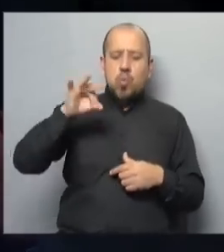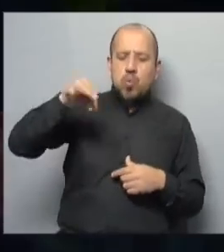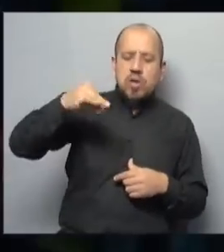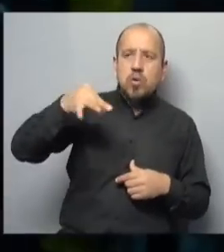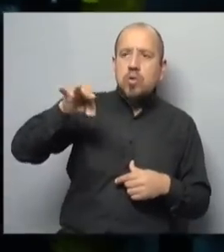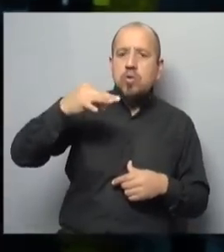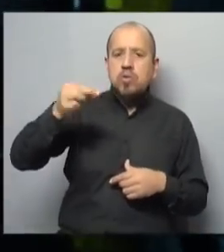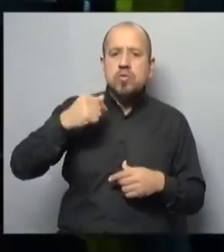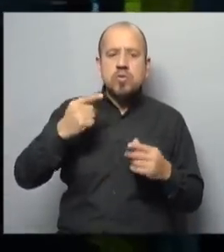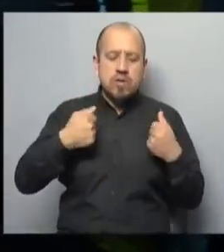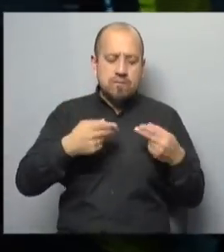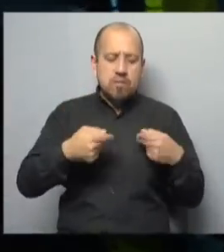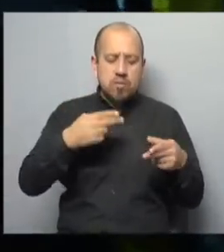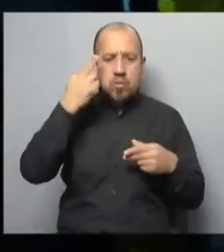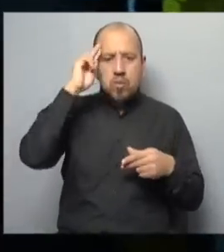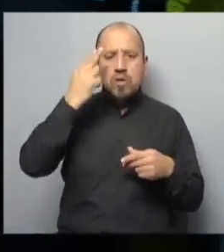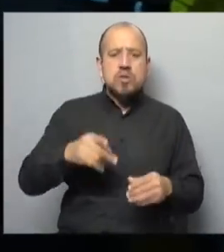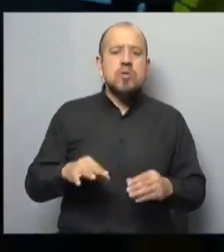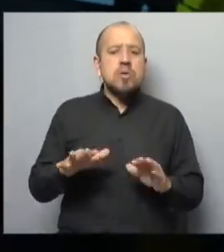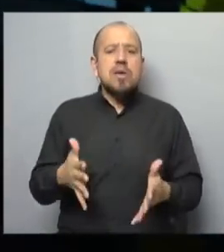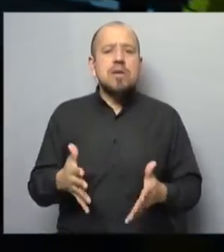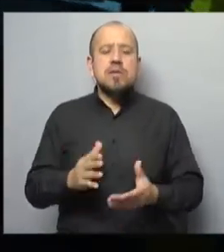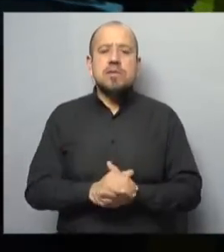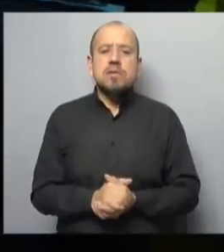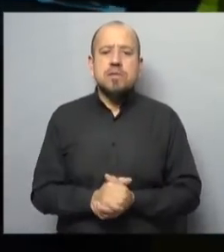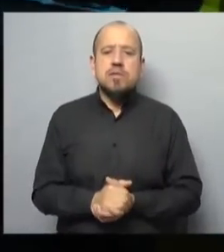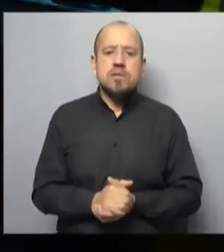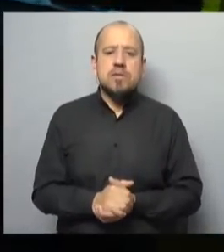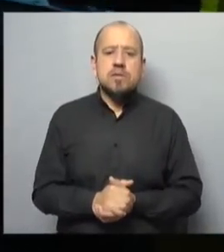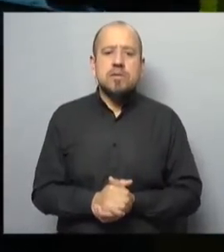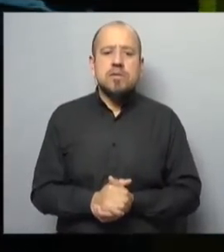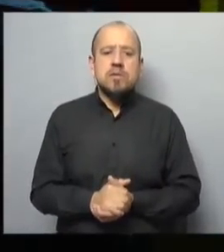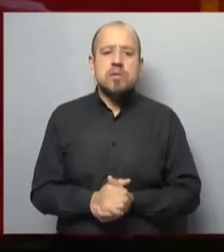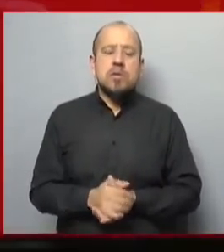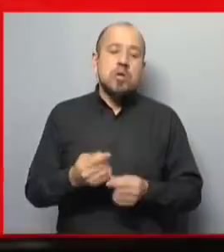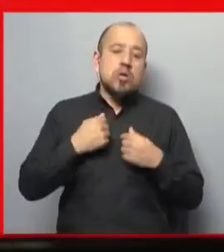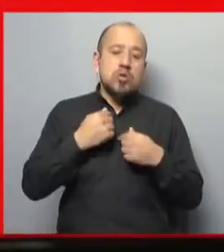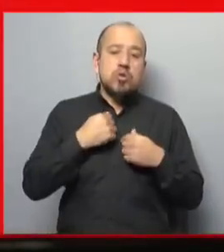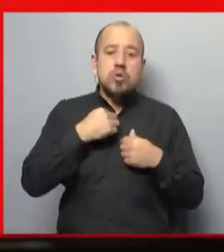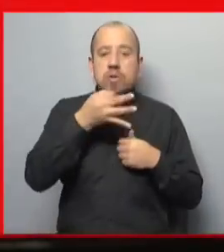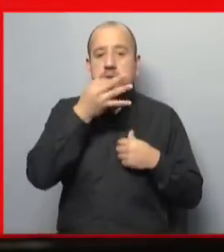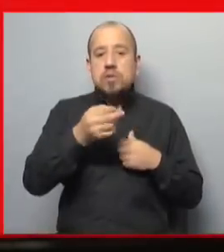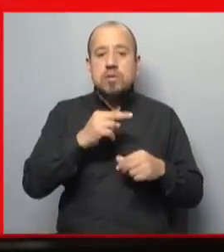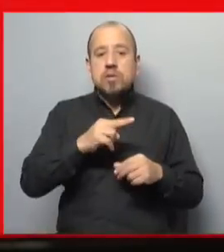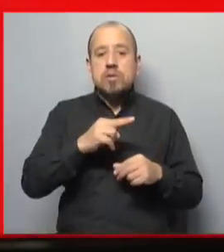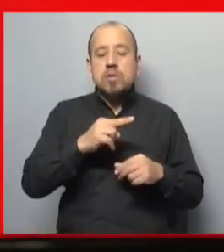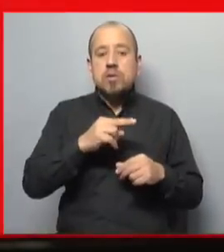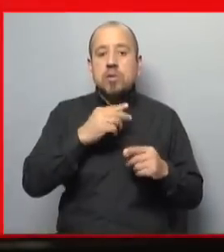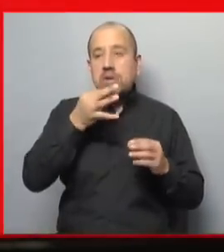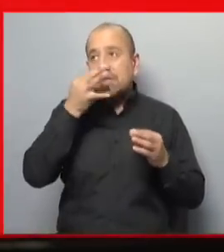es un milagro yo en realidad lo voy a repetir para abrazar lo que he escuchado fuera